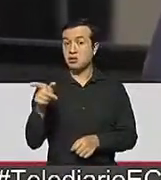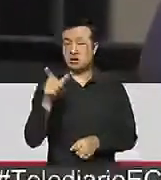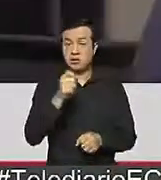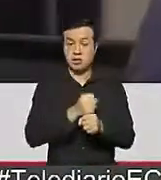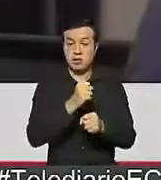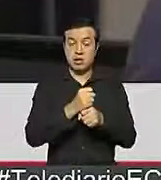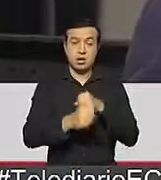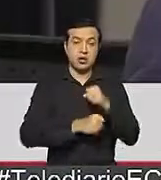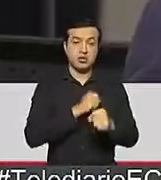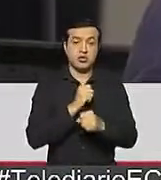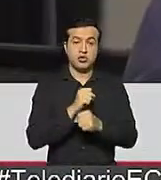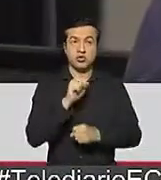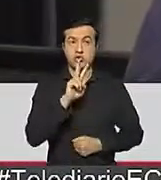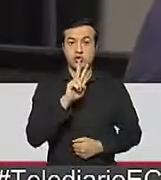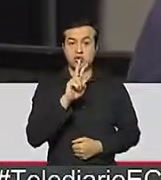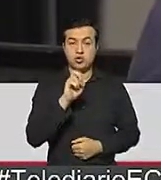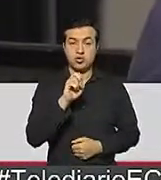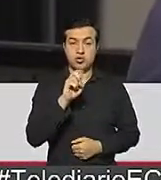el año